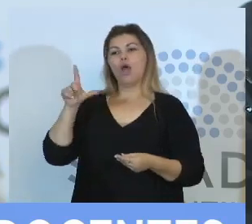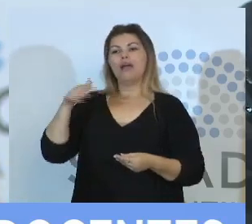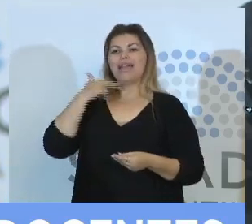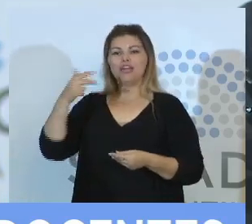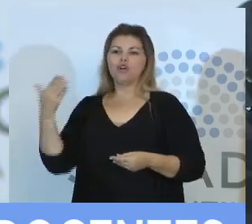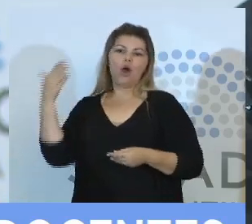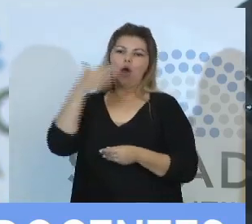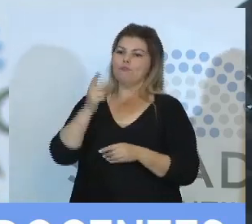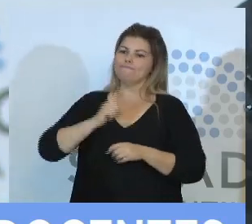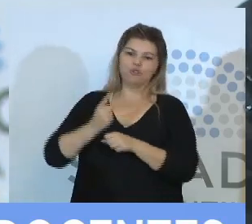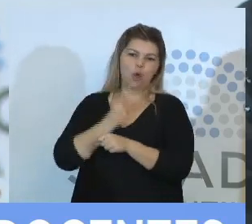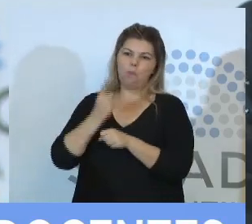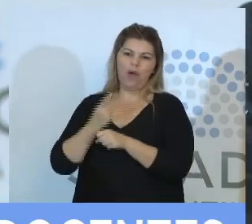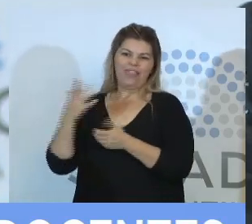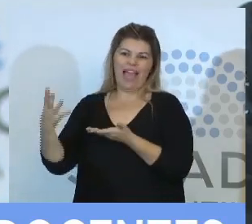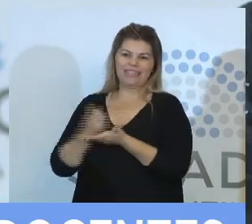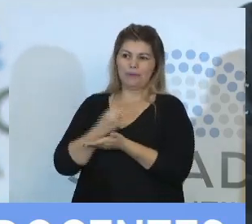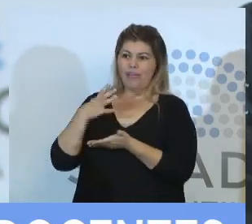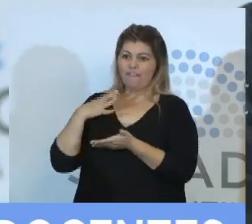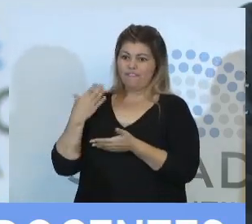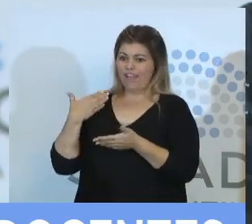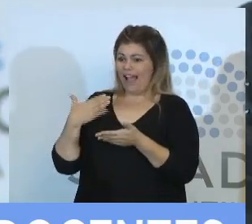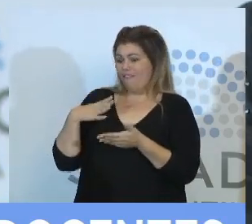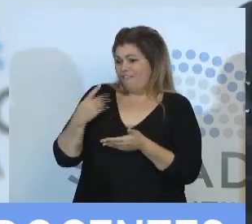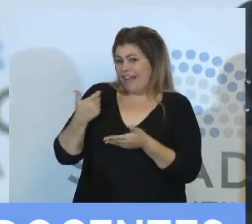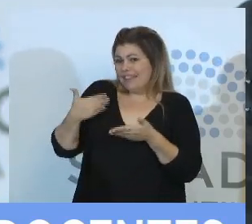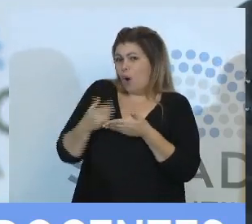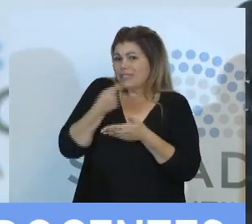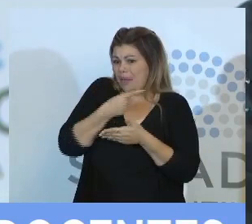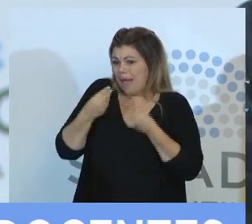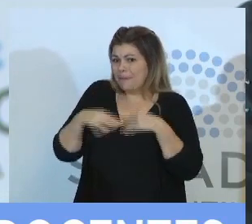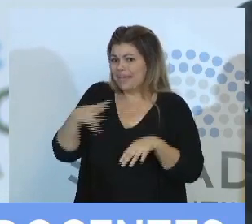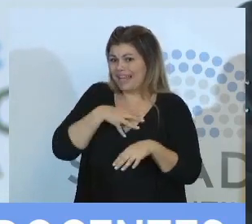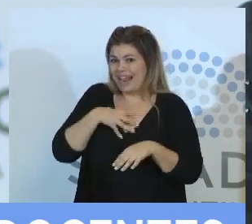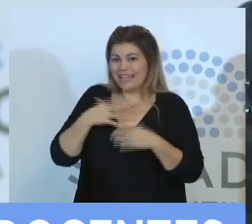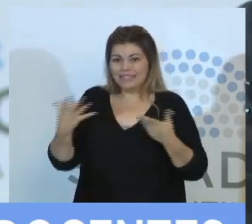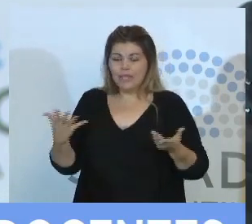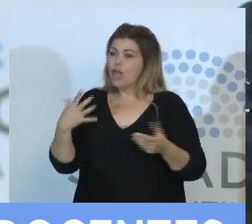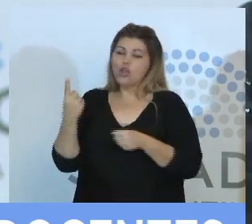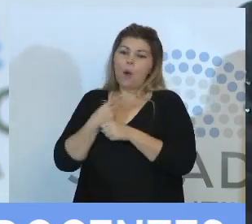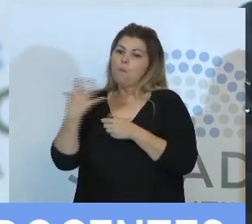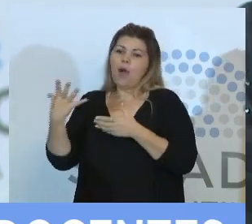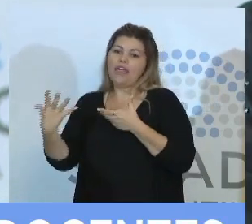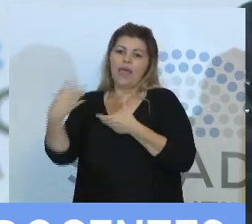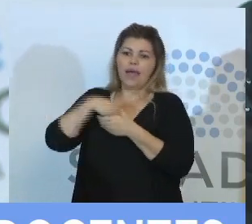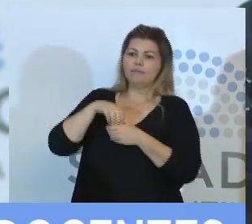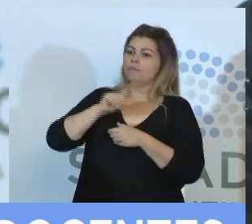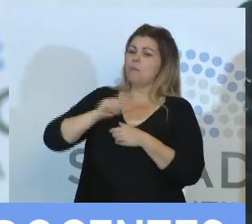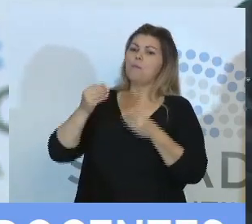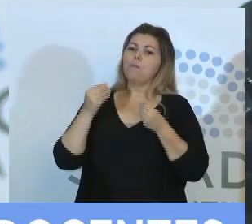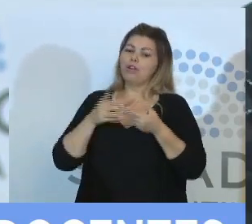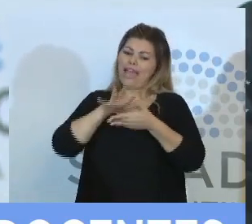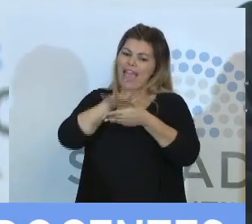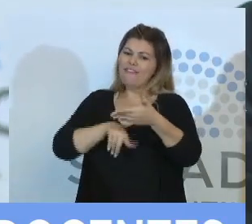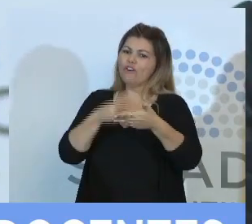colegio. Quedaba una semana de clases para que empiecen las clases. No lo podían tomar porque el informe